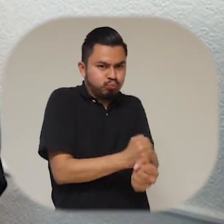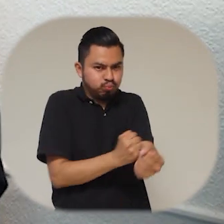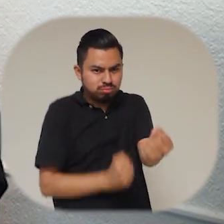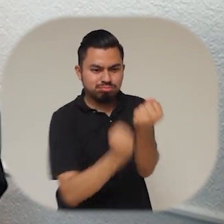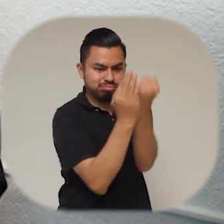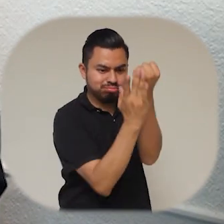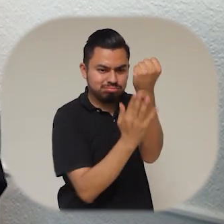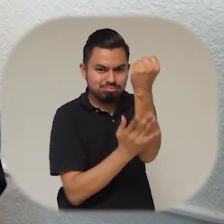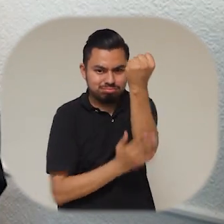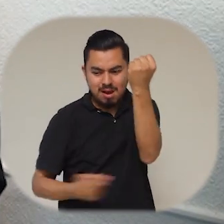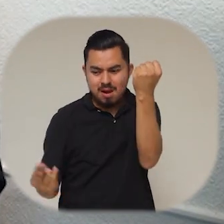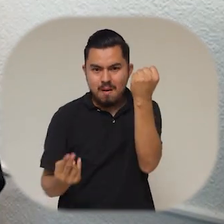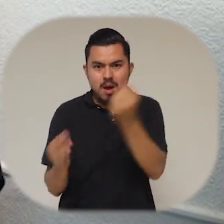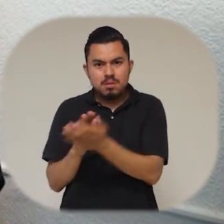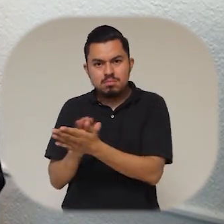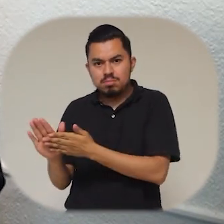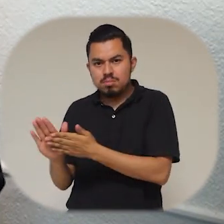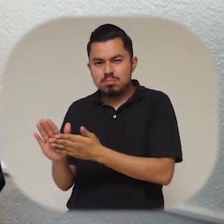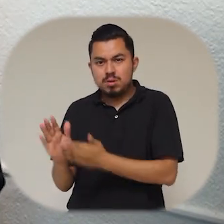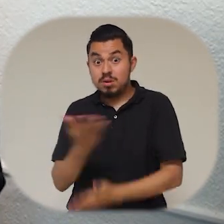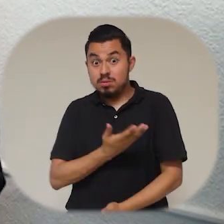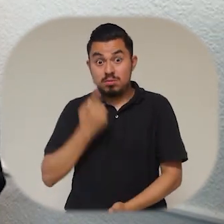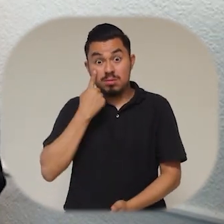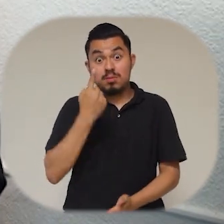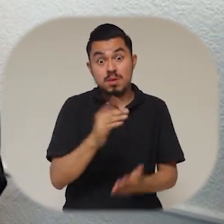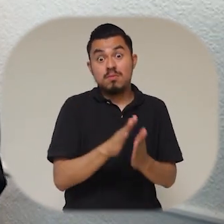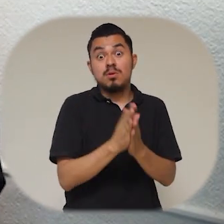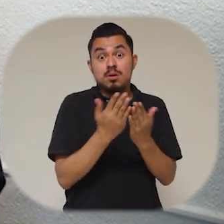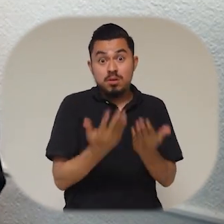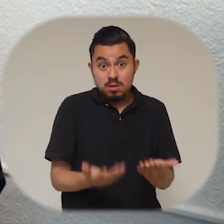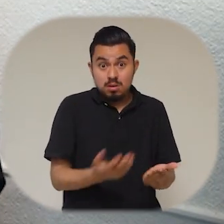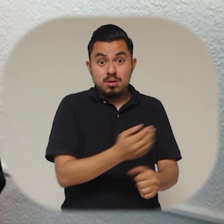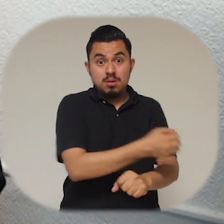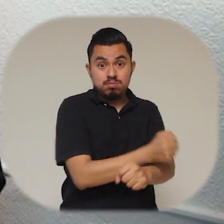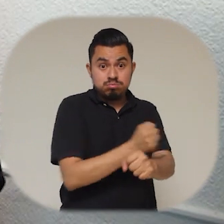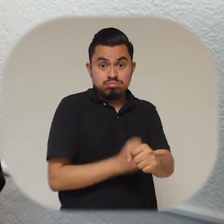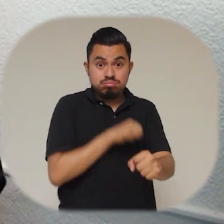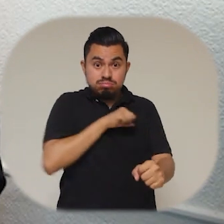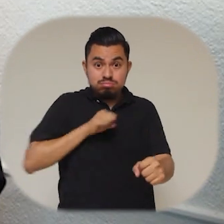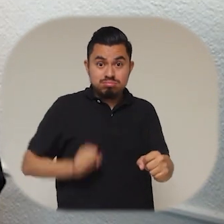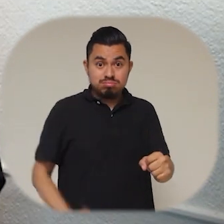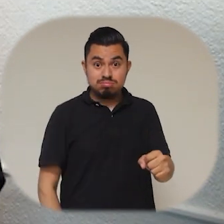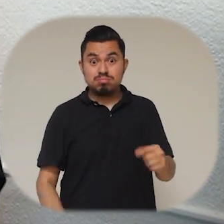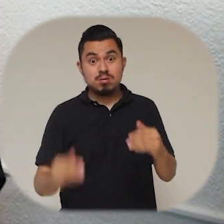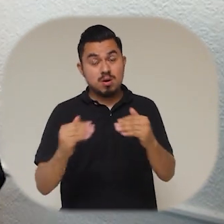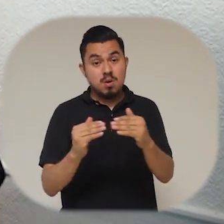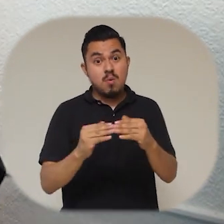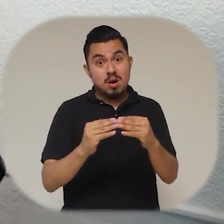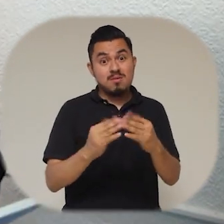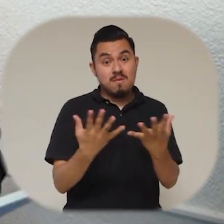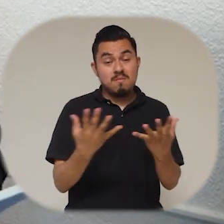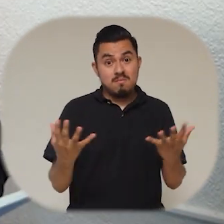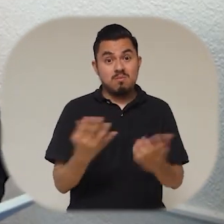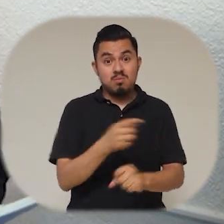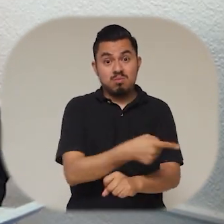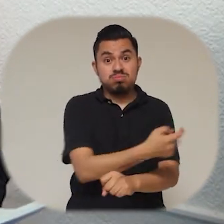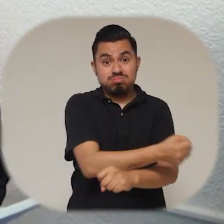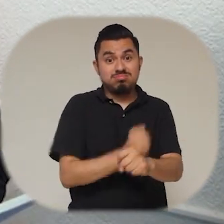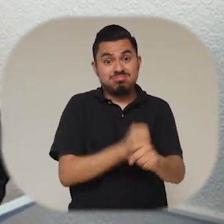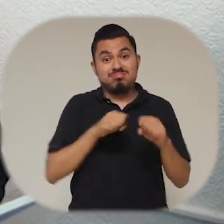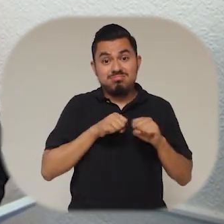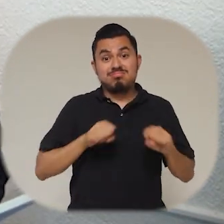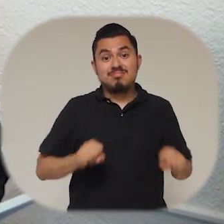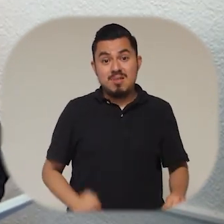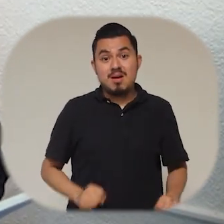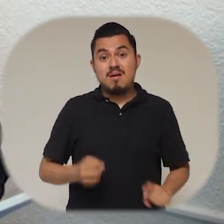los sacerdotes vemos que había gente que erraba, que también cometía de